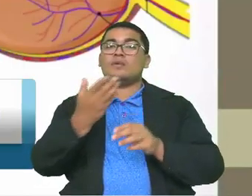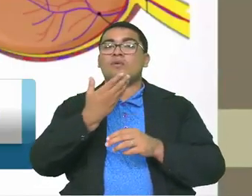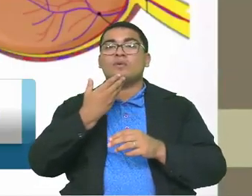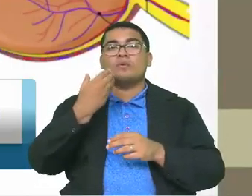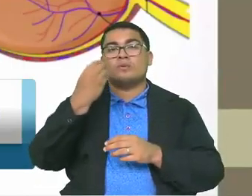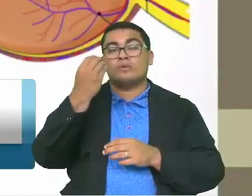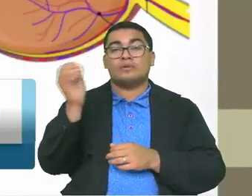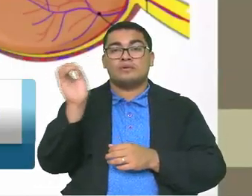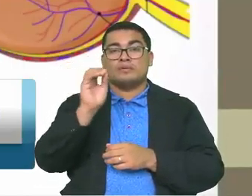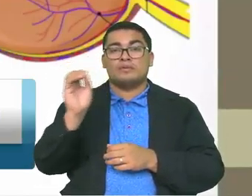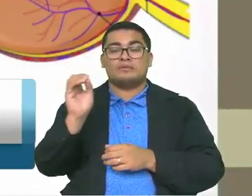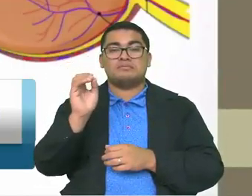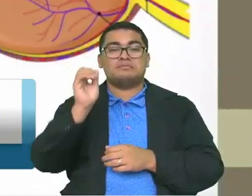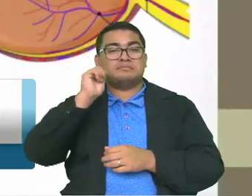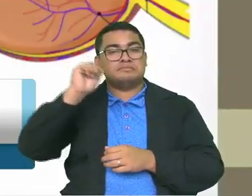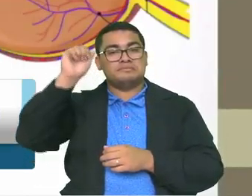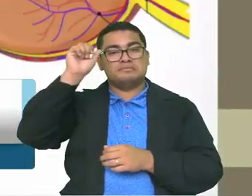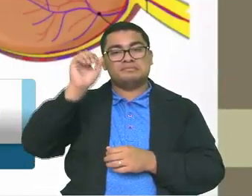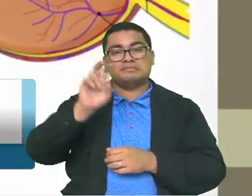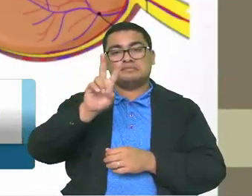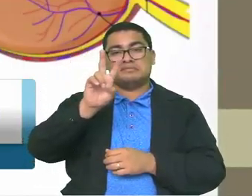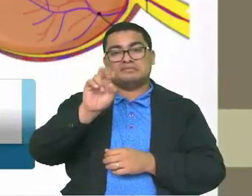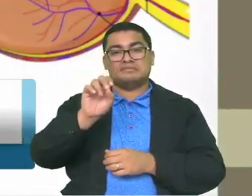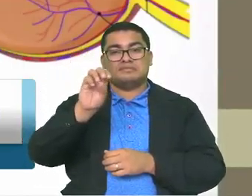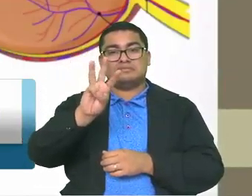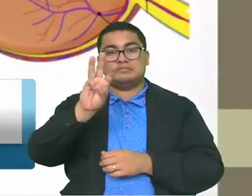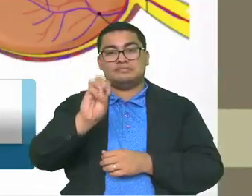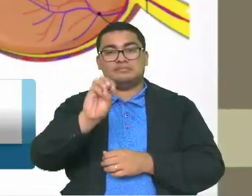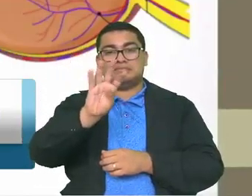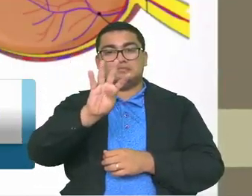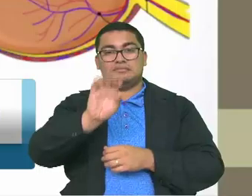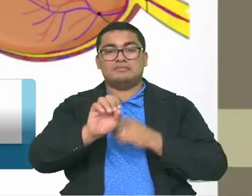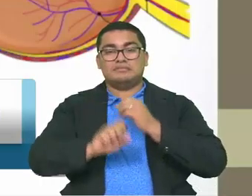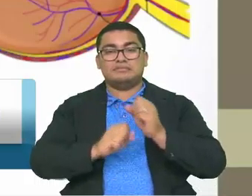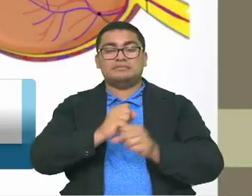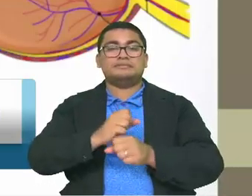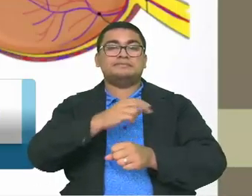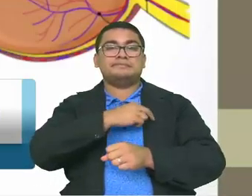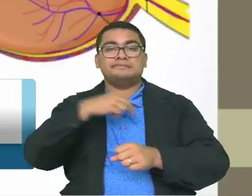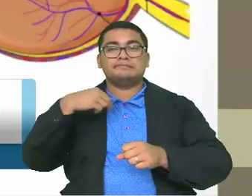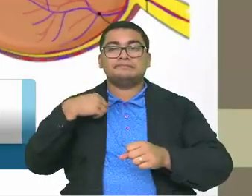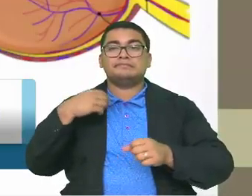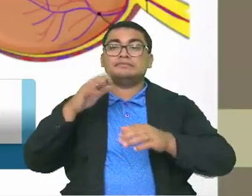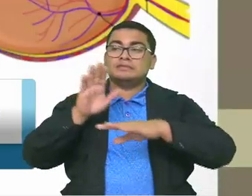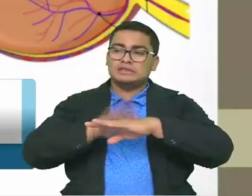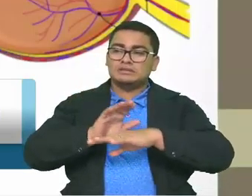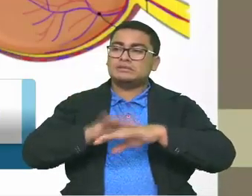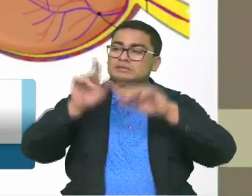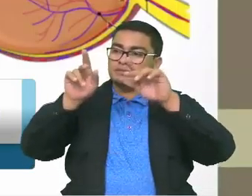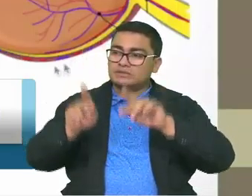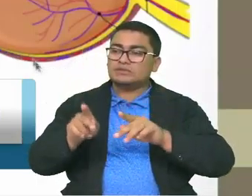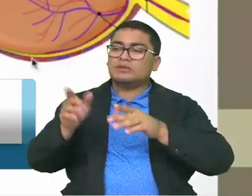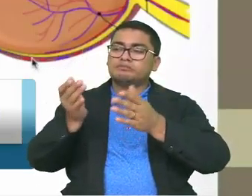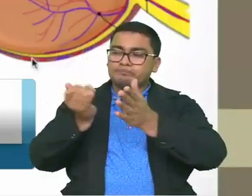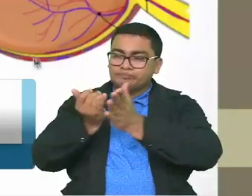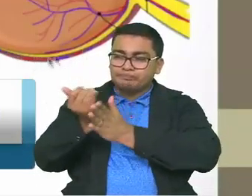parotiditis, varicela, algún proceso viral, e incluso resfriados comunes que pueden estar asociados a procesos